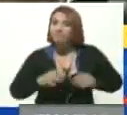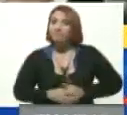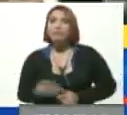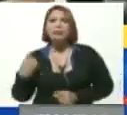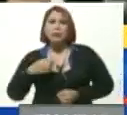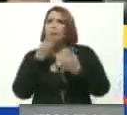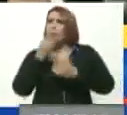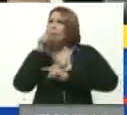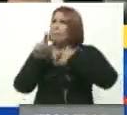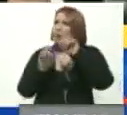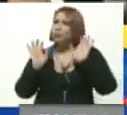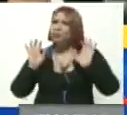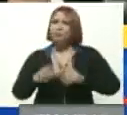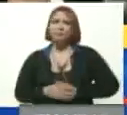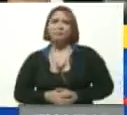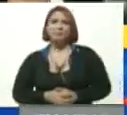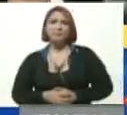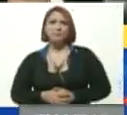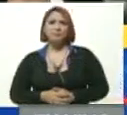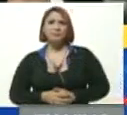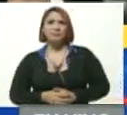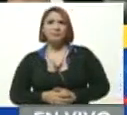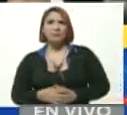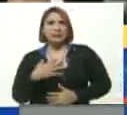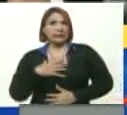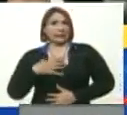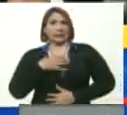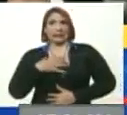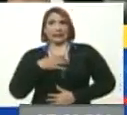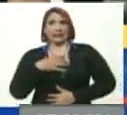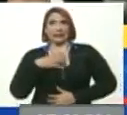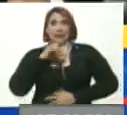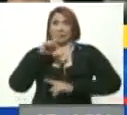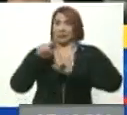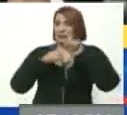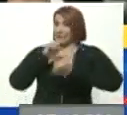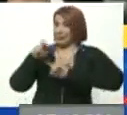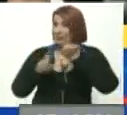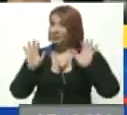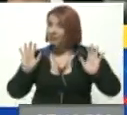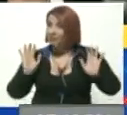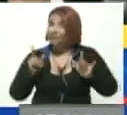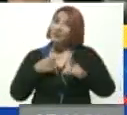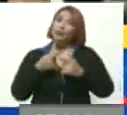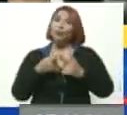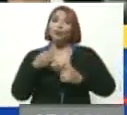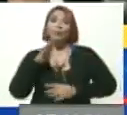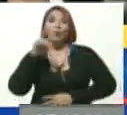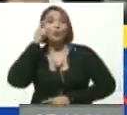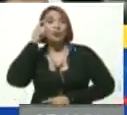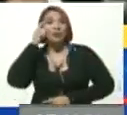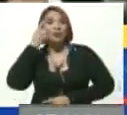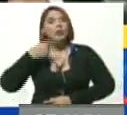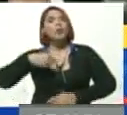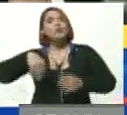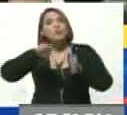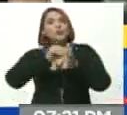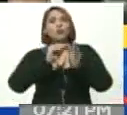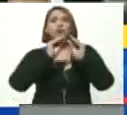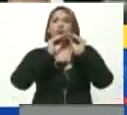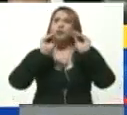buenas preguntas, estás ansioso por preguntar. Entonces, Boris, ratifico mi